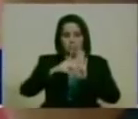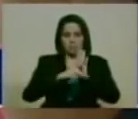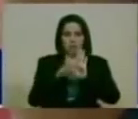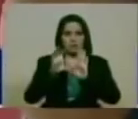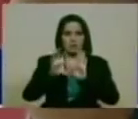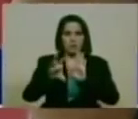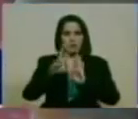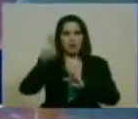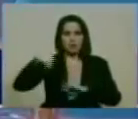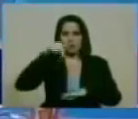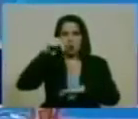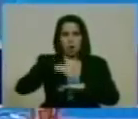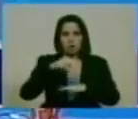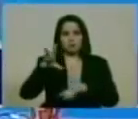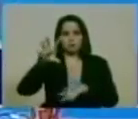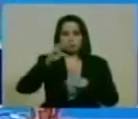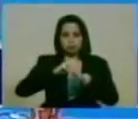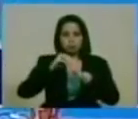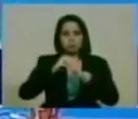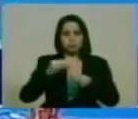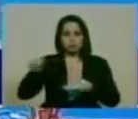Nacional.